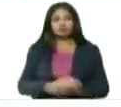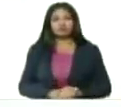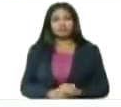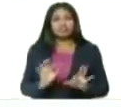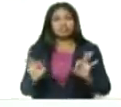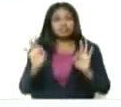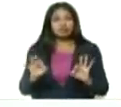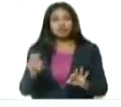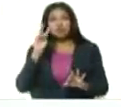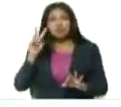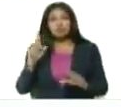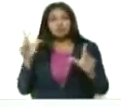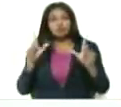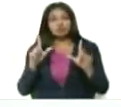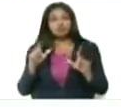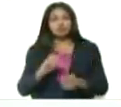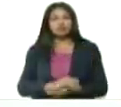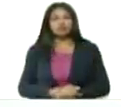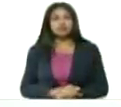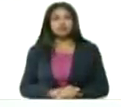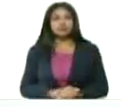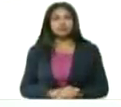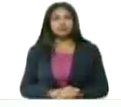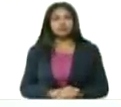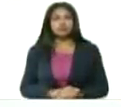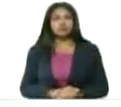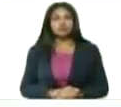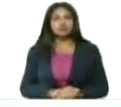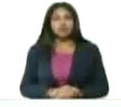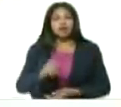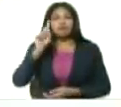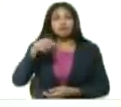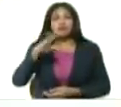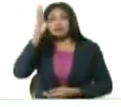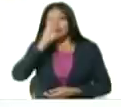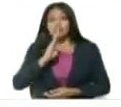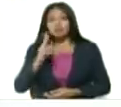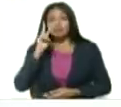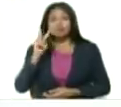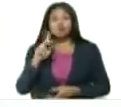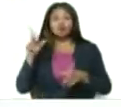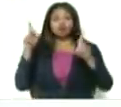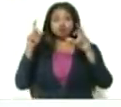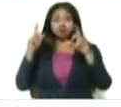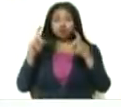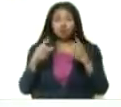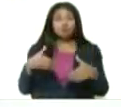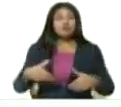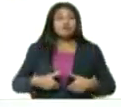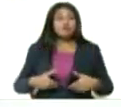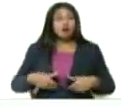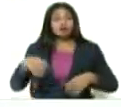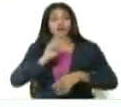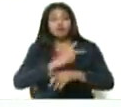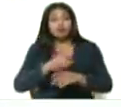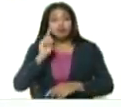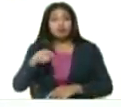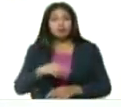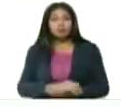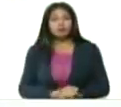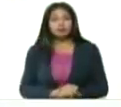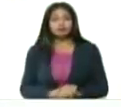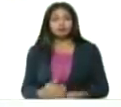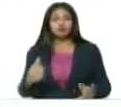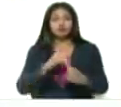También ahí vimos imágenes del sur, de Santa Elena de Guairén. Ahí también se ha hecho un gran esfuerzo. La Fuerza